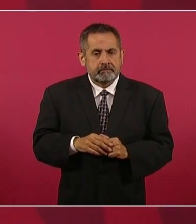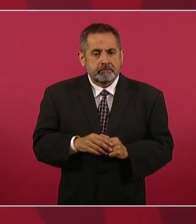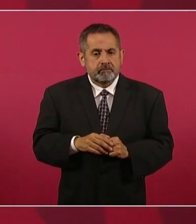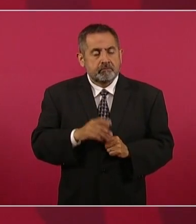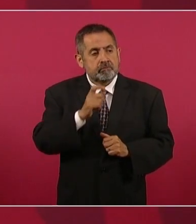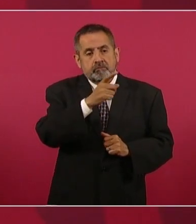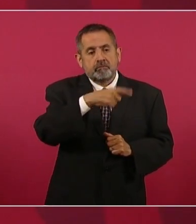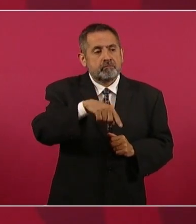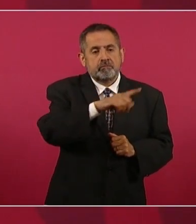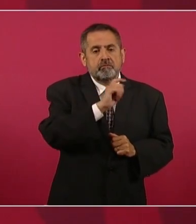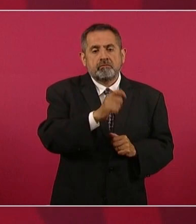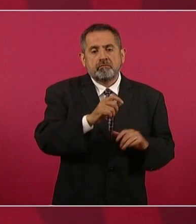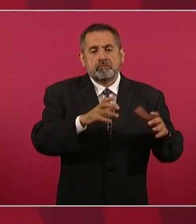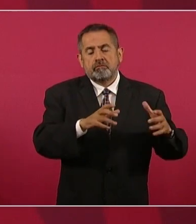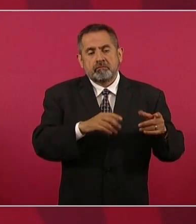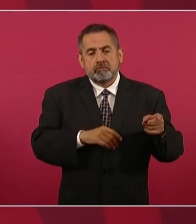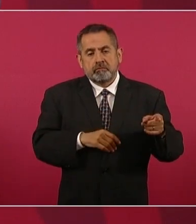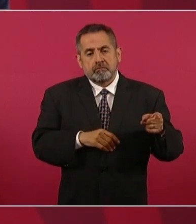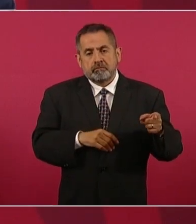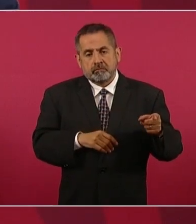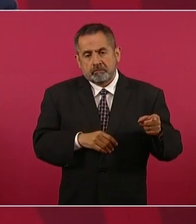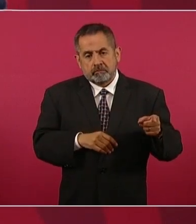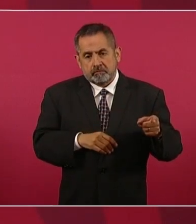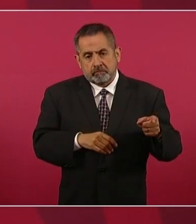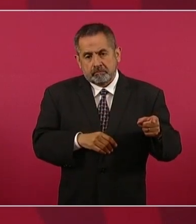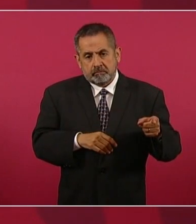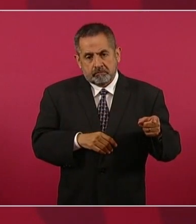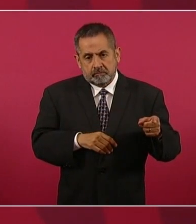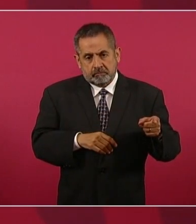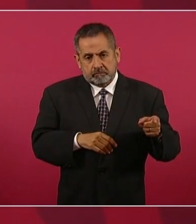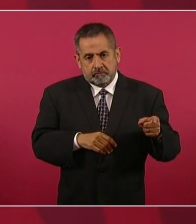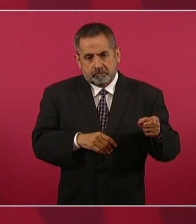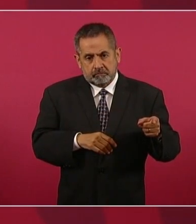todo lo que